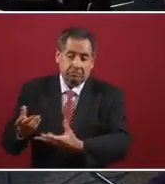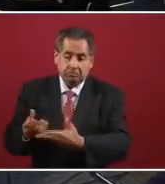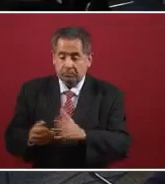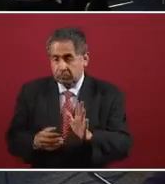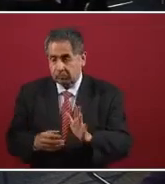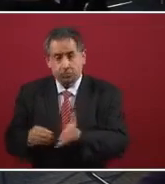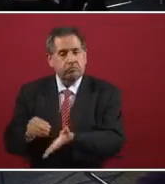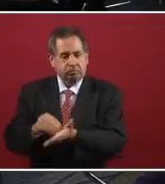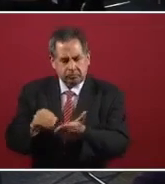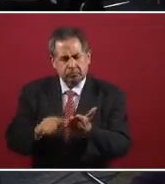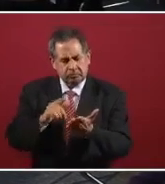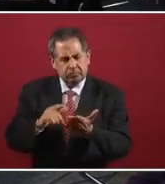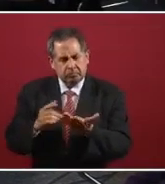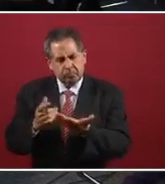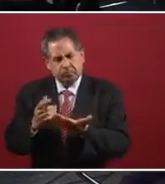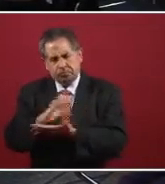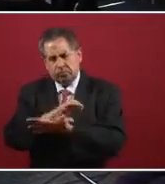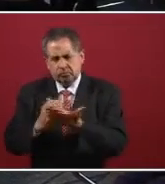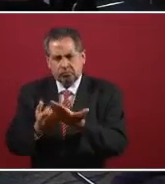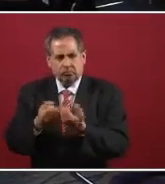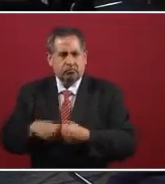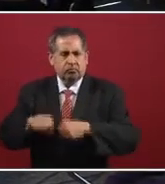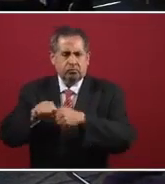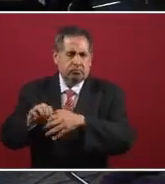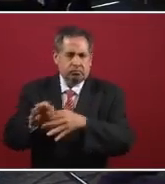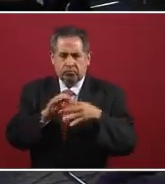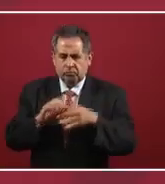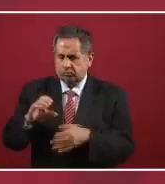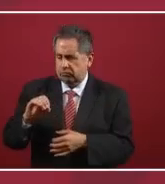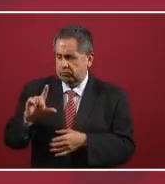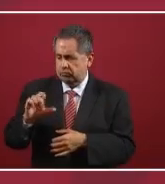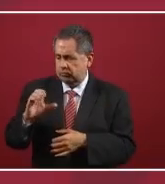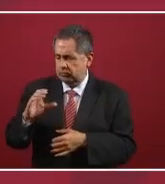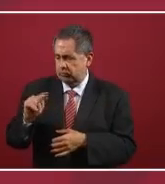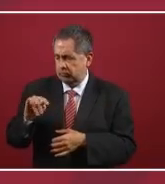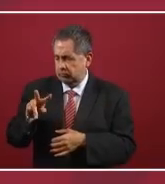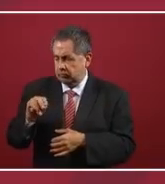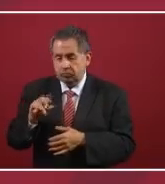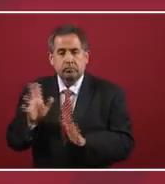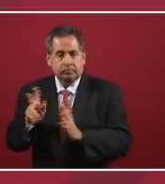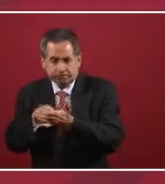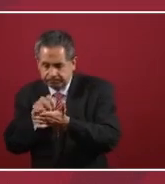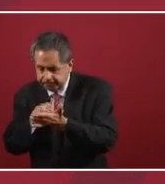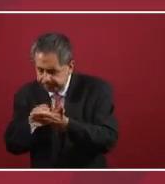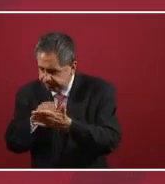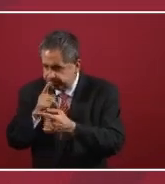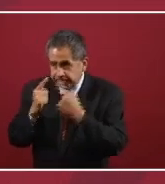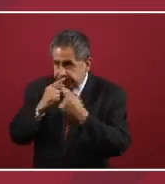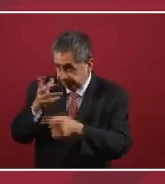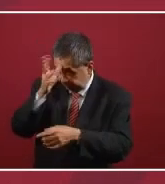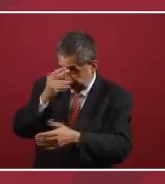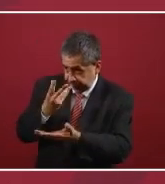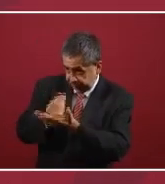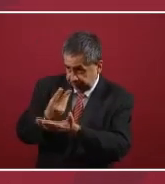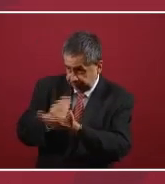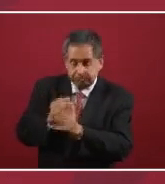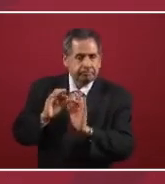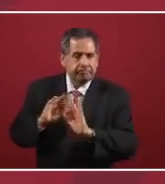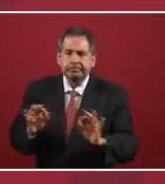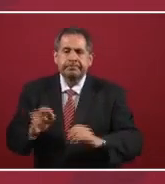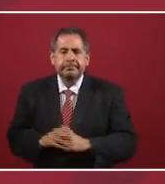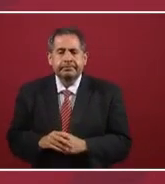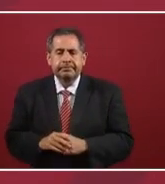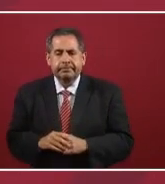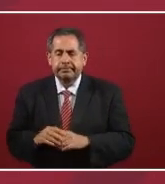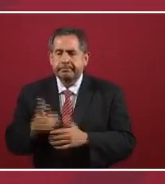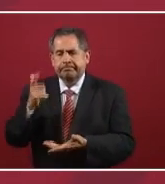está establecido en el contrato, se llegó a un acuerdo de